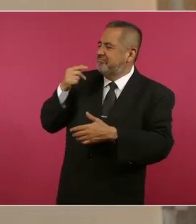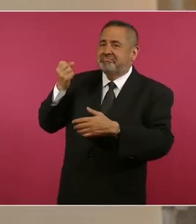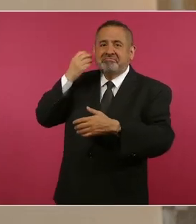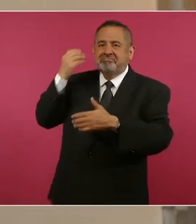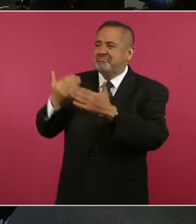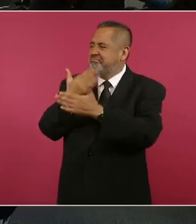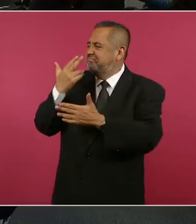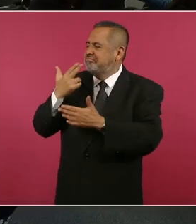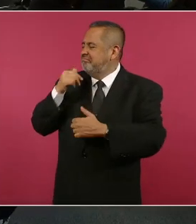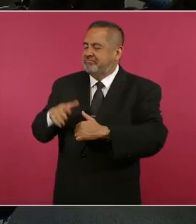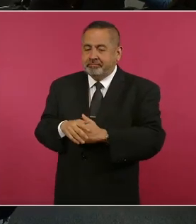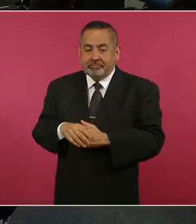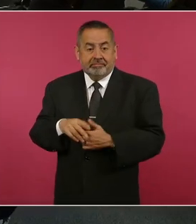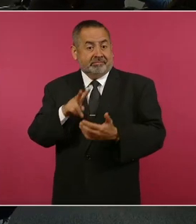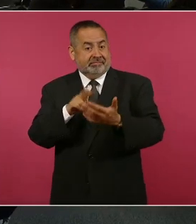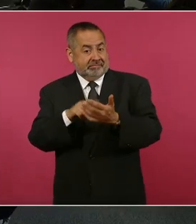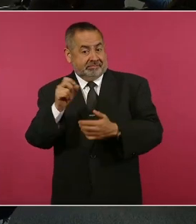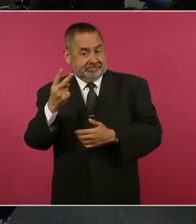2022.